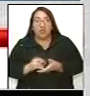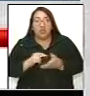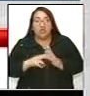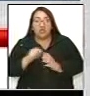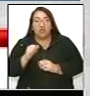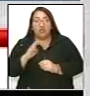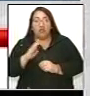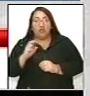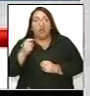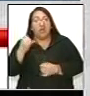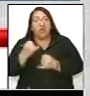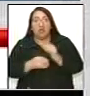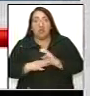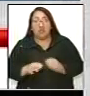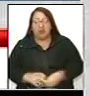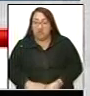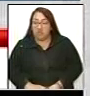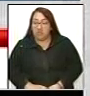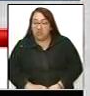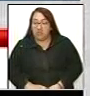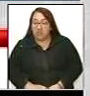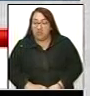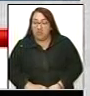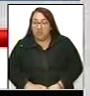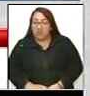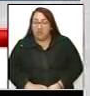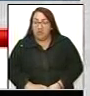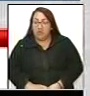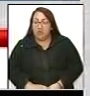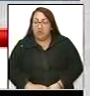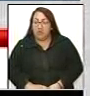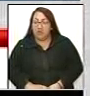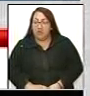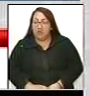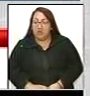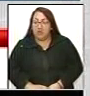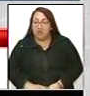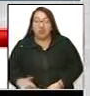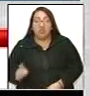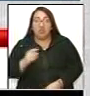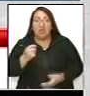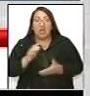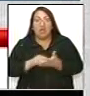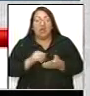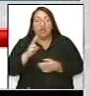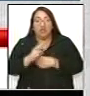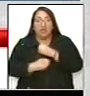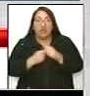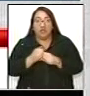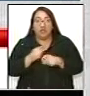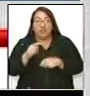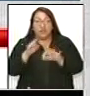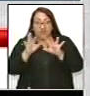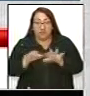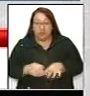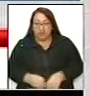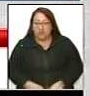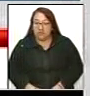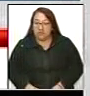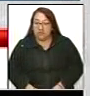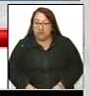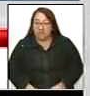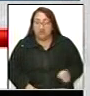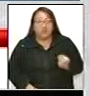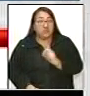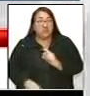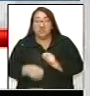software ya venció. El alquiler, no se compra un software, sino se alquila solo por 2 años. De manera que estos textos ya no sirven